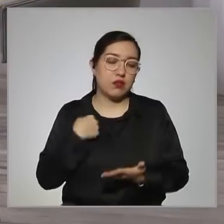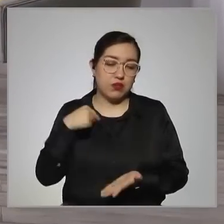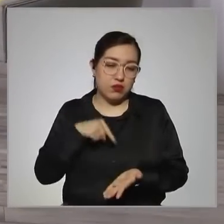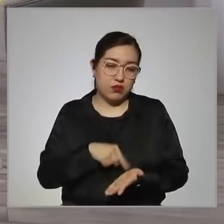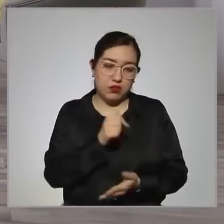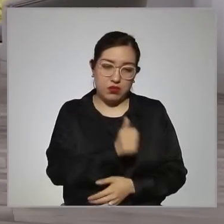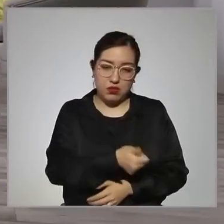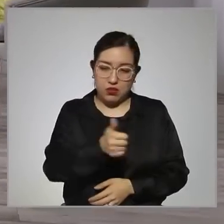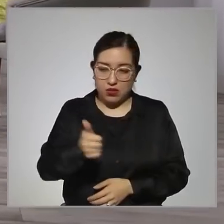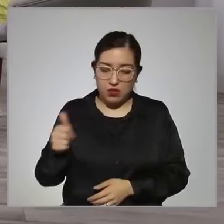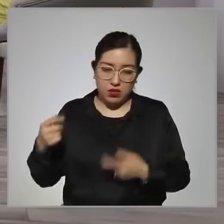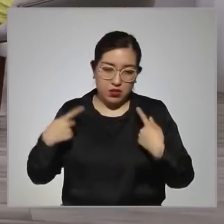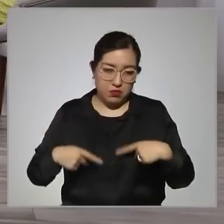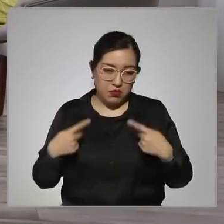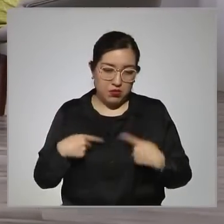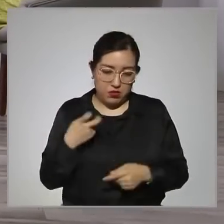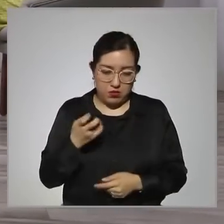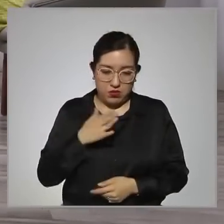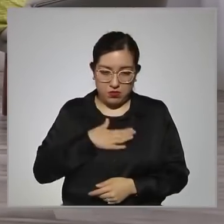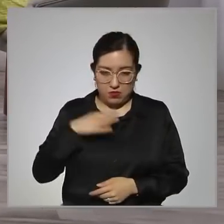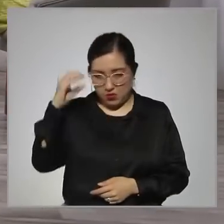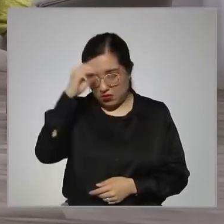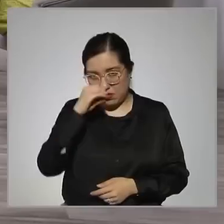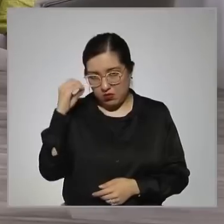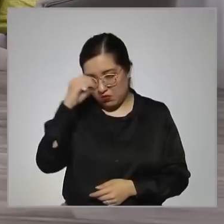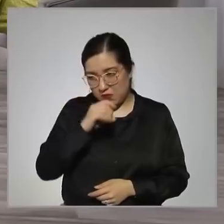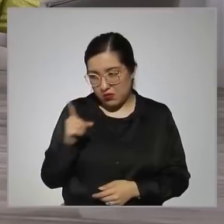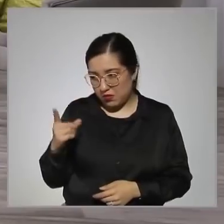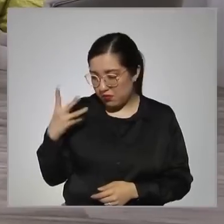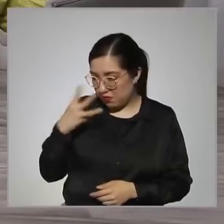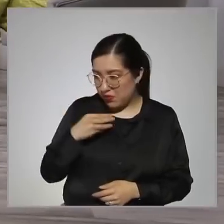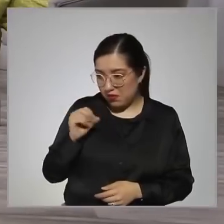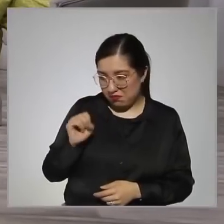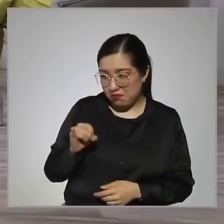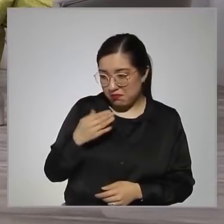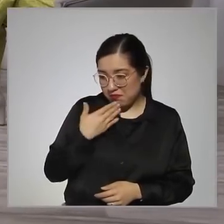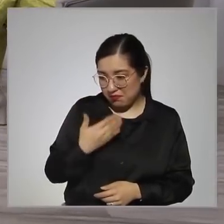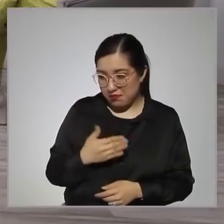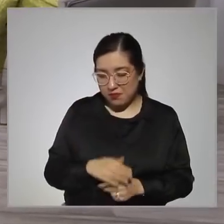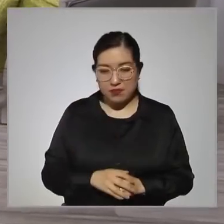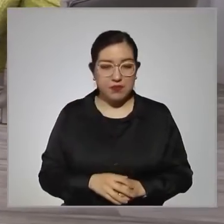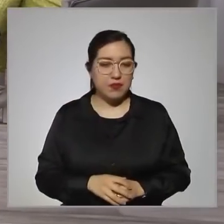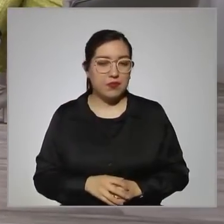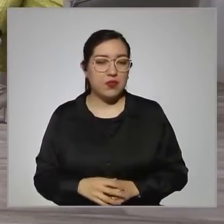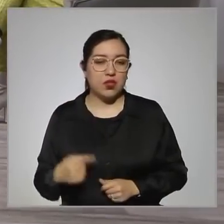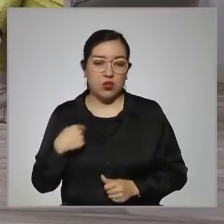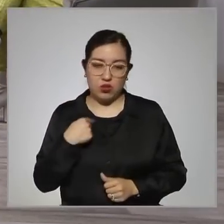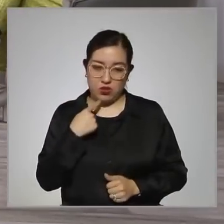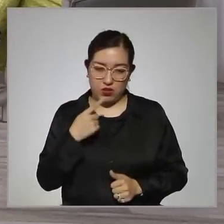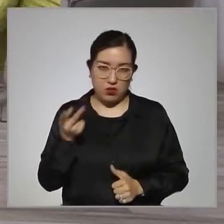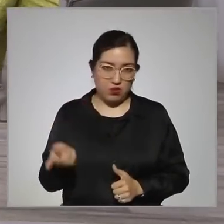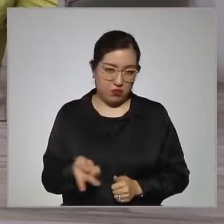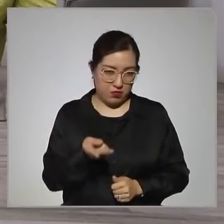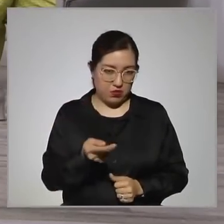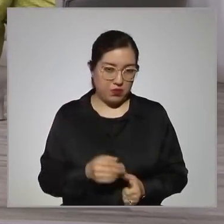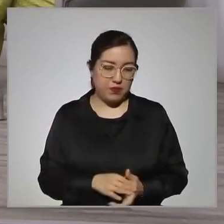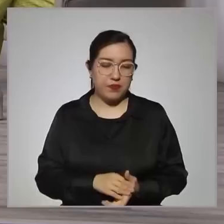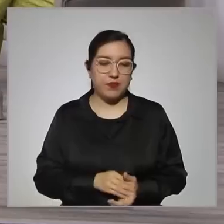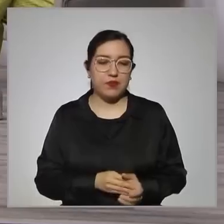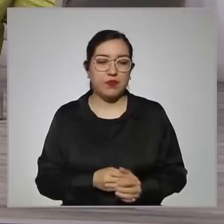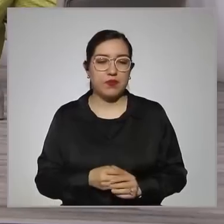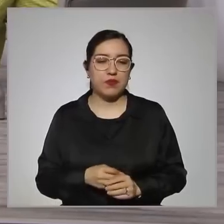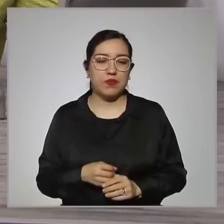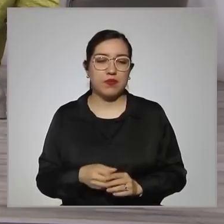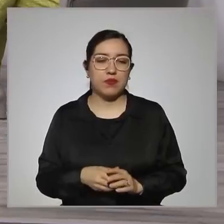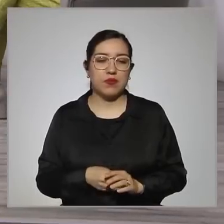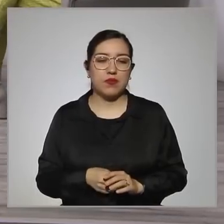es un caso, pero eso es lo que haría yo conmigo. Sí. Así es, por ejemplo, yo les voy a hacer una pregunta, Voy a empezar